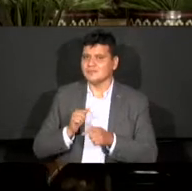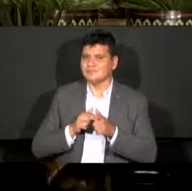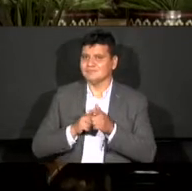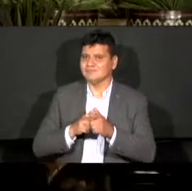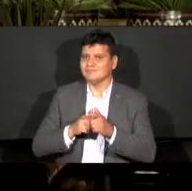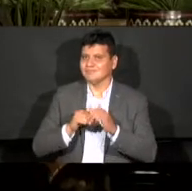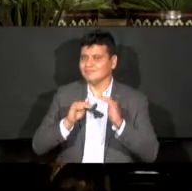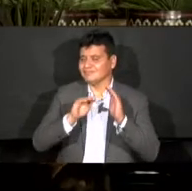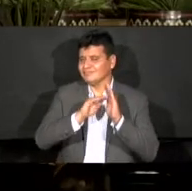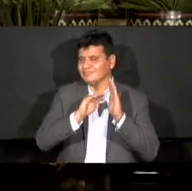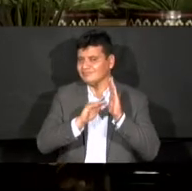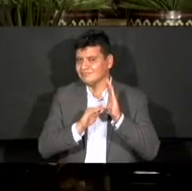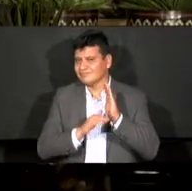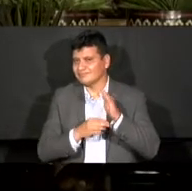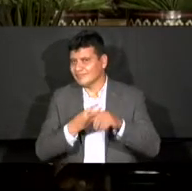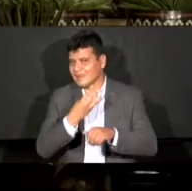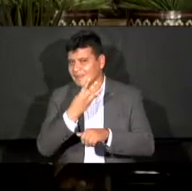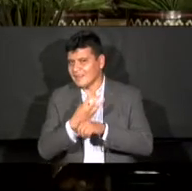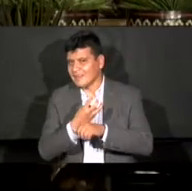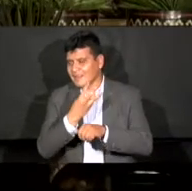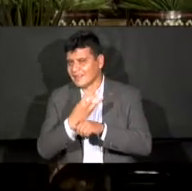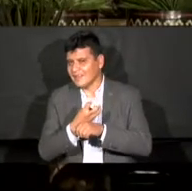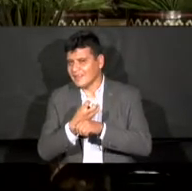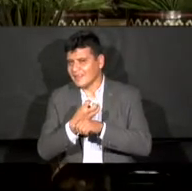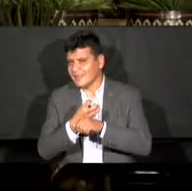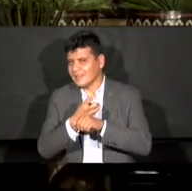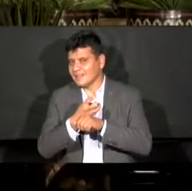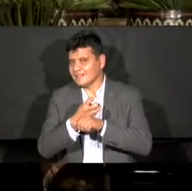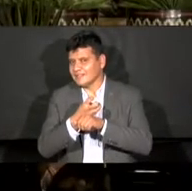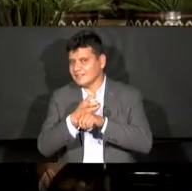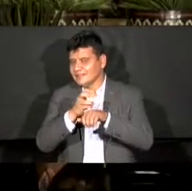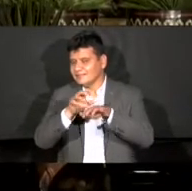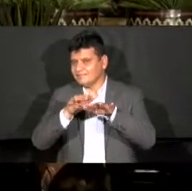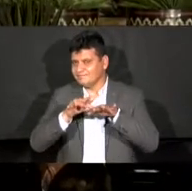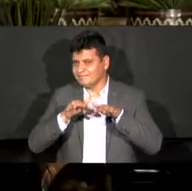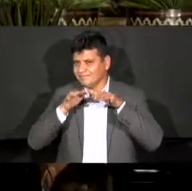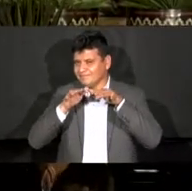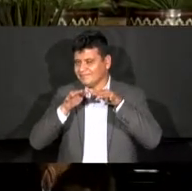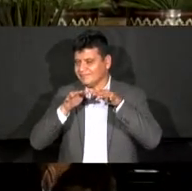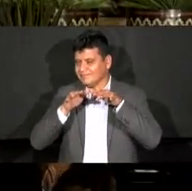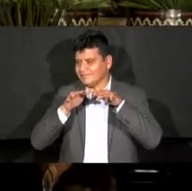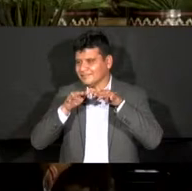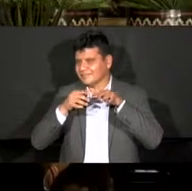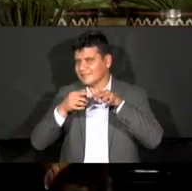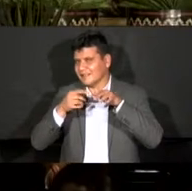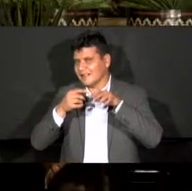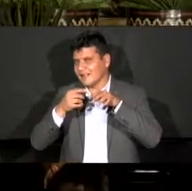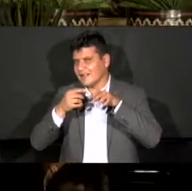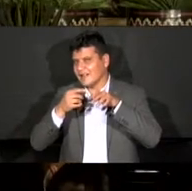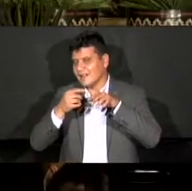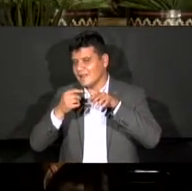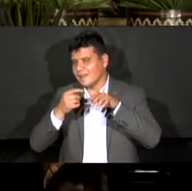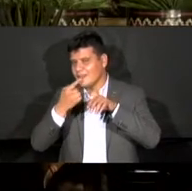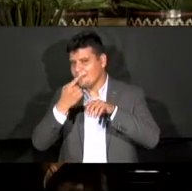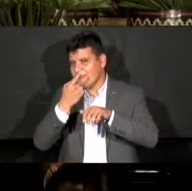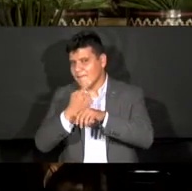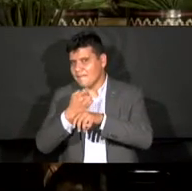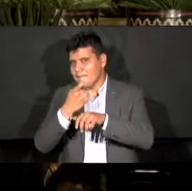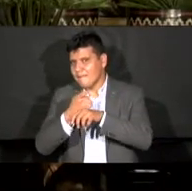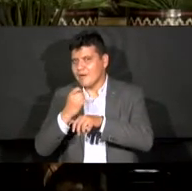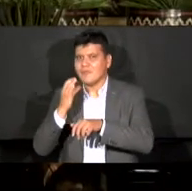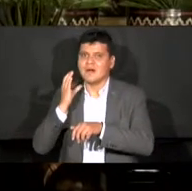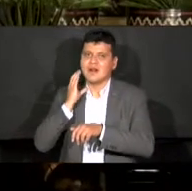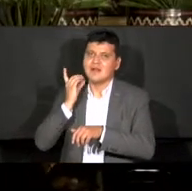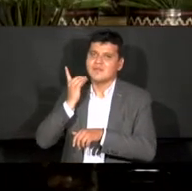realizar la tercera sesión ordinaria del primer periodo de sesiones correspondiente al primer año